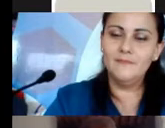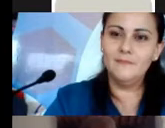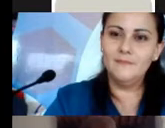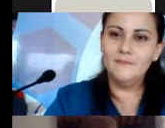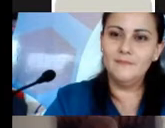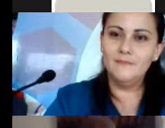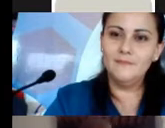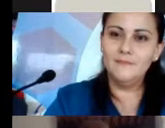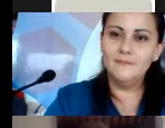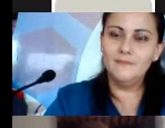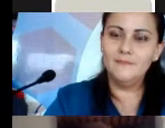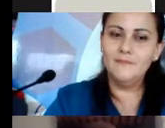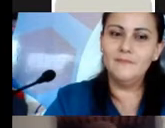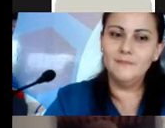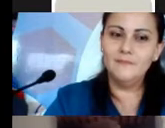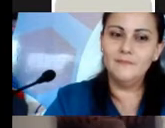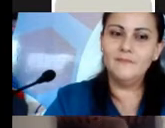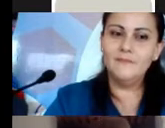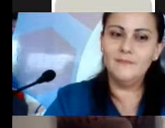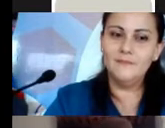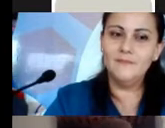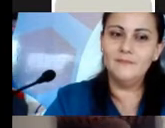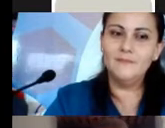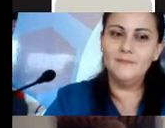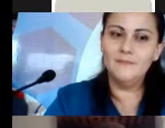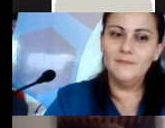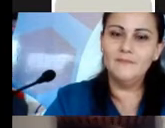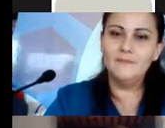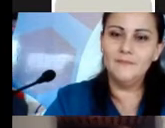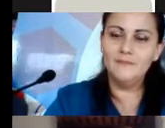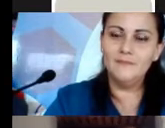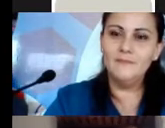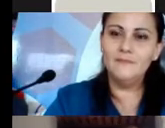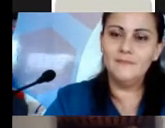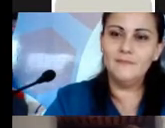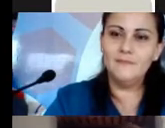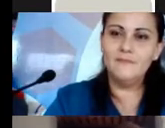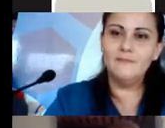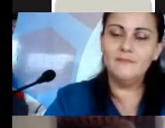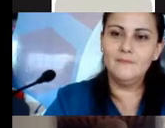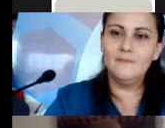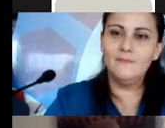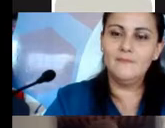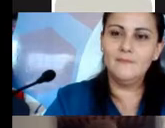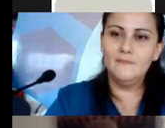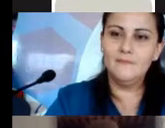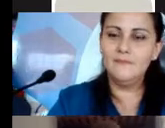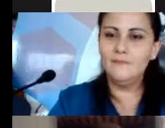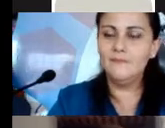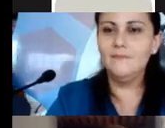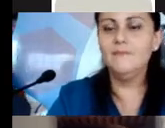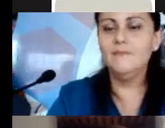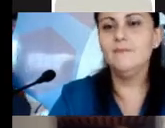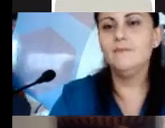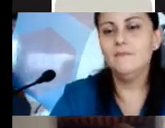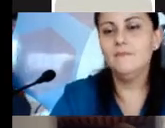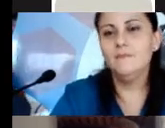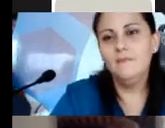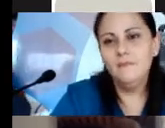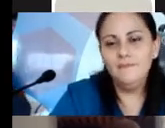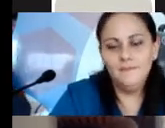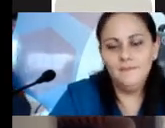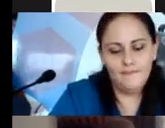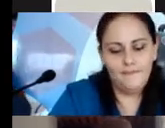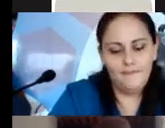muy rara, no se habla más de un 5% de sujetos. ¿Cuándo voy a utilizar gel? Principalmente en pacientes